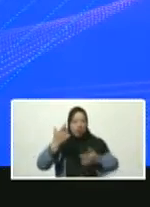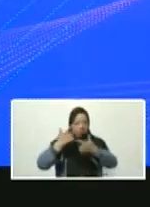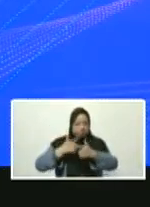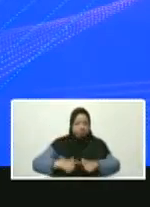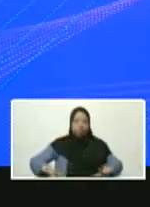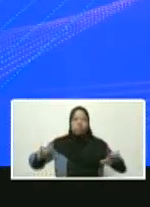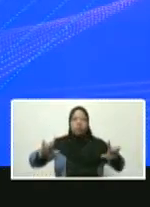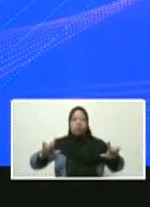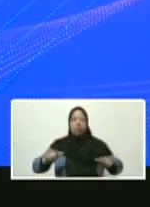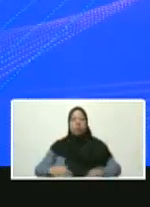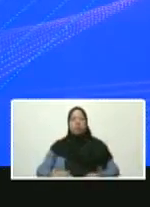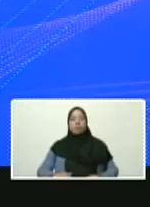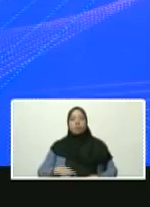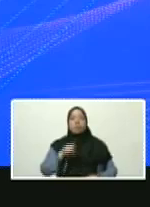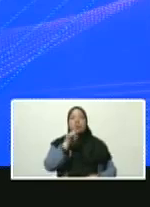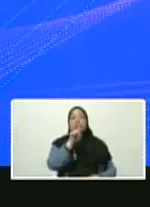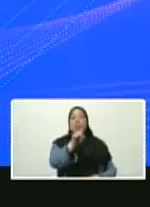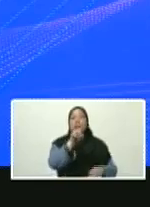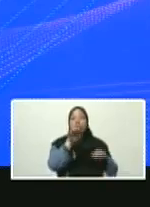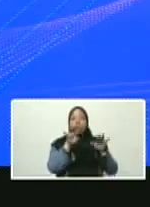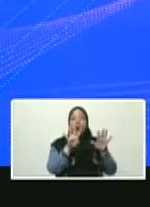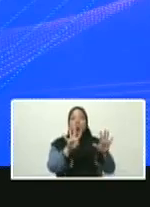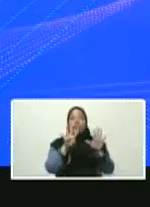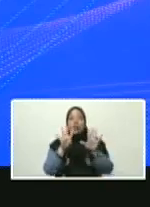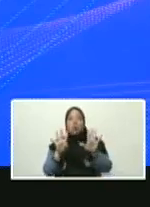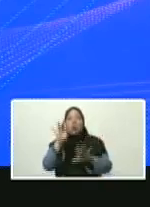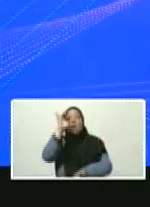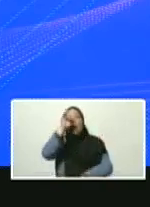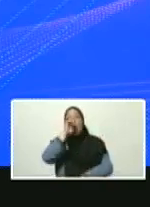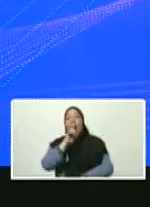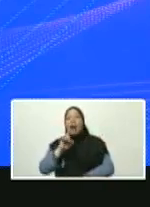que hace 199 años